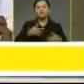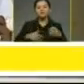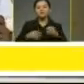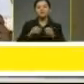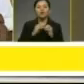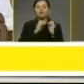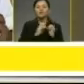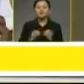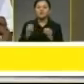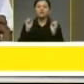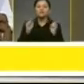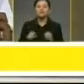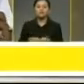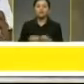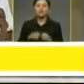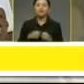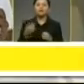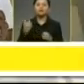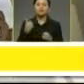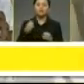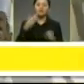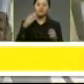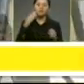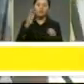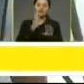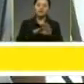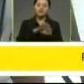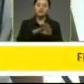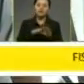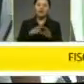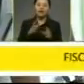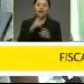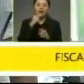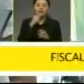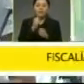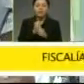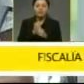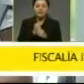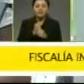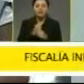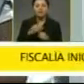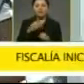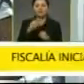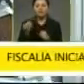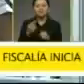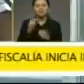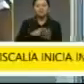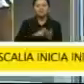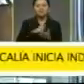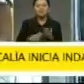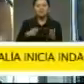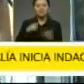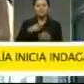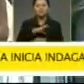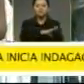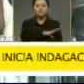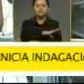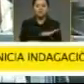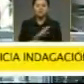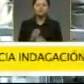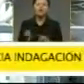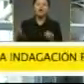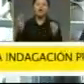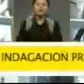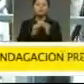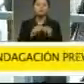y criticados. Tal crítica no puede ser amordazada o prevenida por los tribunales, aun cuando los